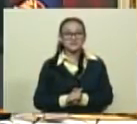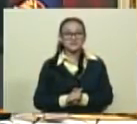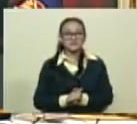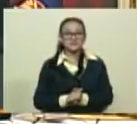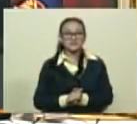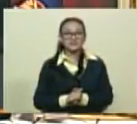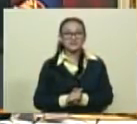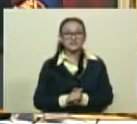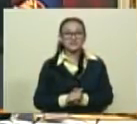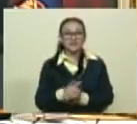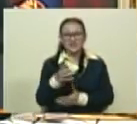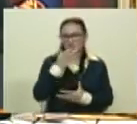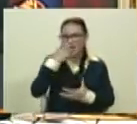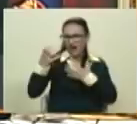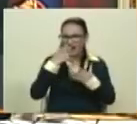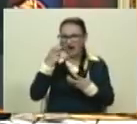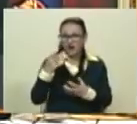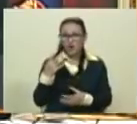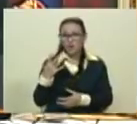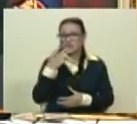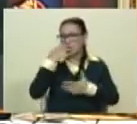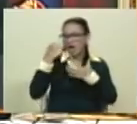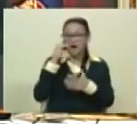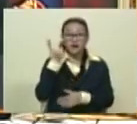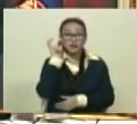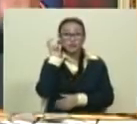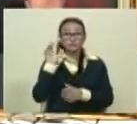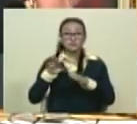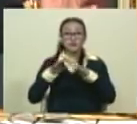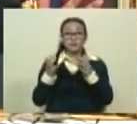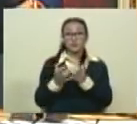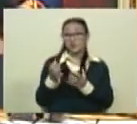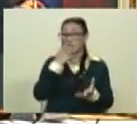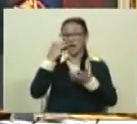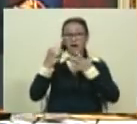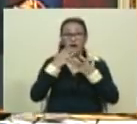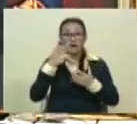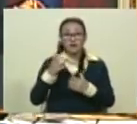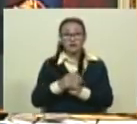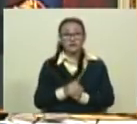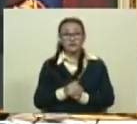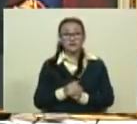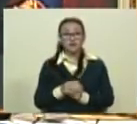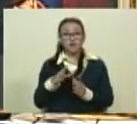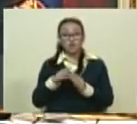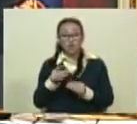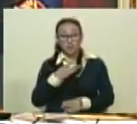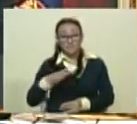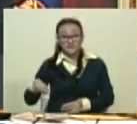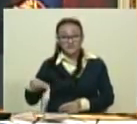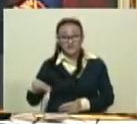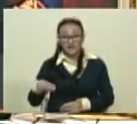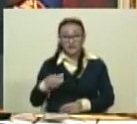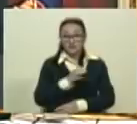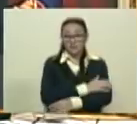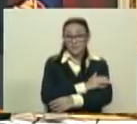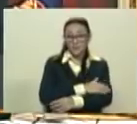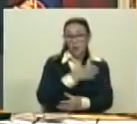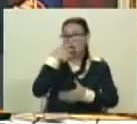Ellos pegan cuatro gritos y los cuatro gritos se escuchan en el mundo. ¡Ah! Y salen todos los presidentes de la derecha a pegar